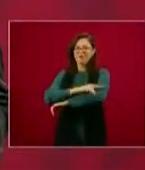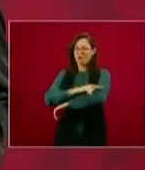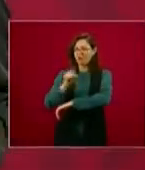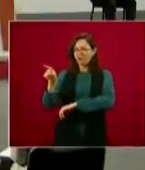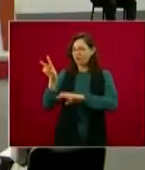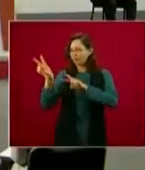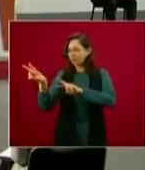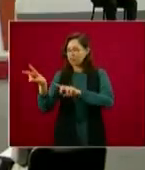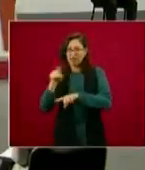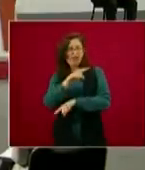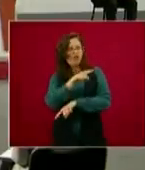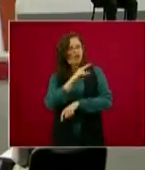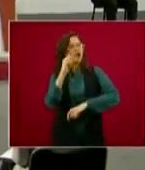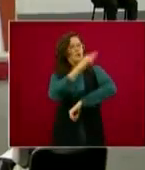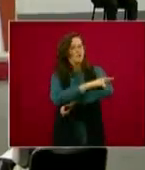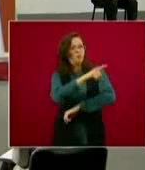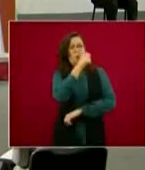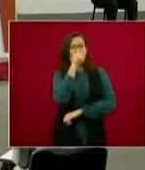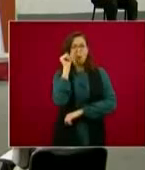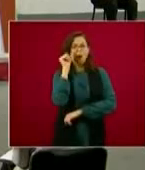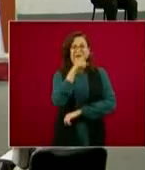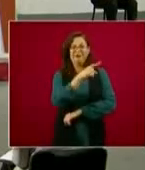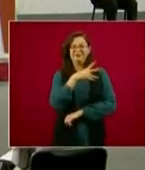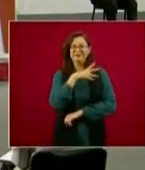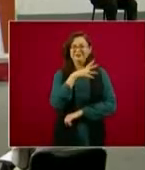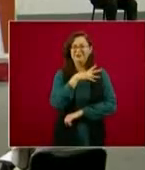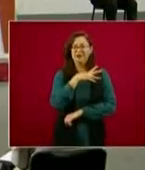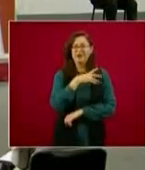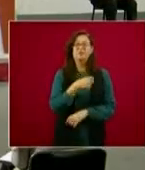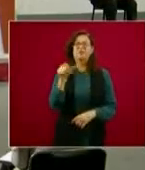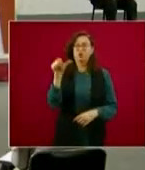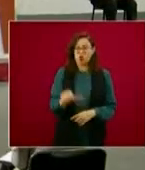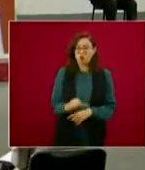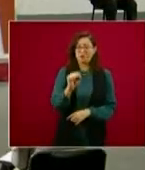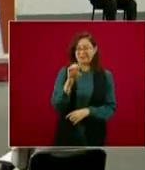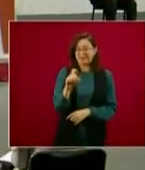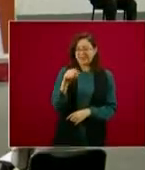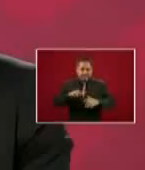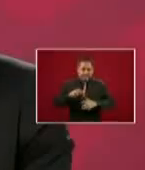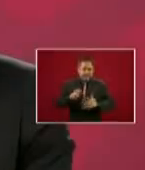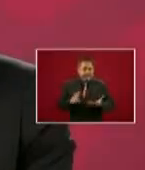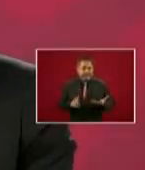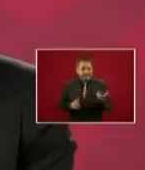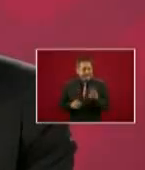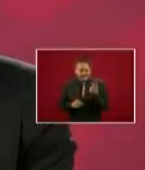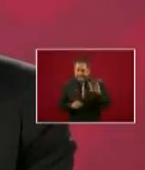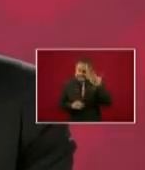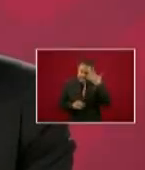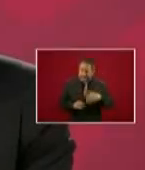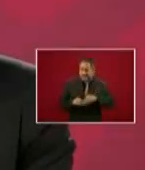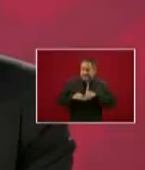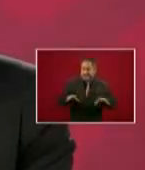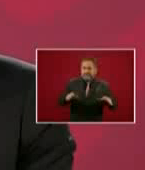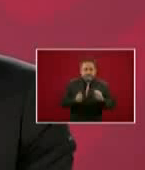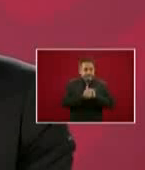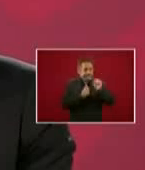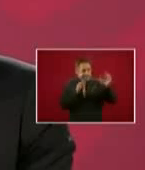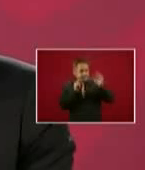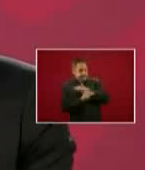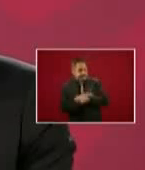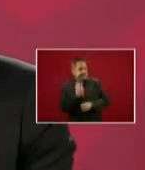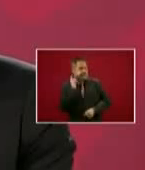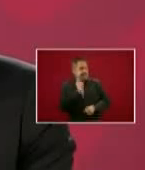entiéndase UIF, que es la que se encarga de averiguar si tienen cosas chuecas, en sus cuentas de banco y demás,